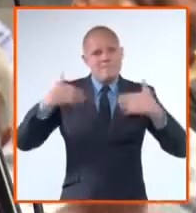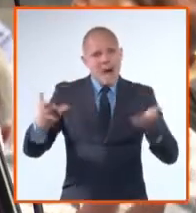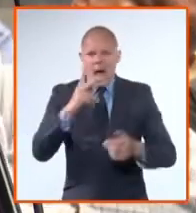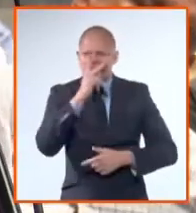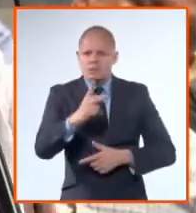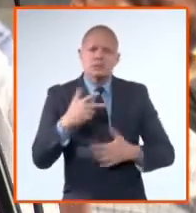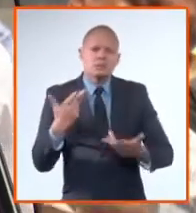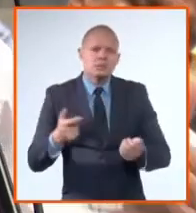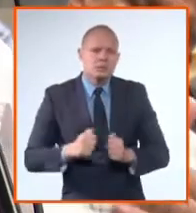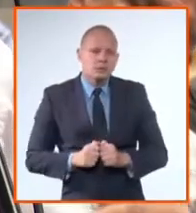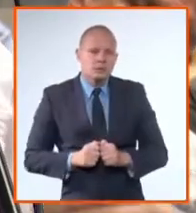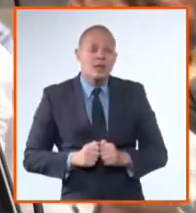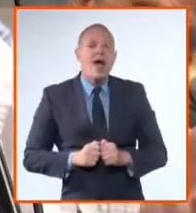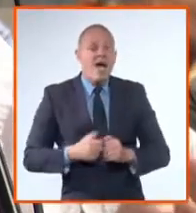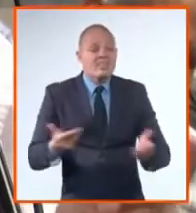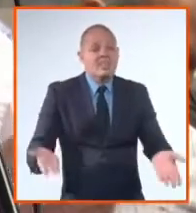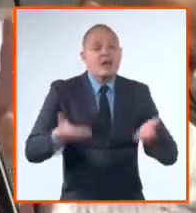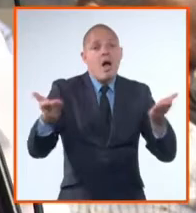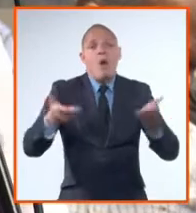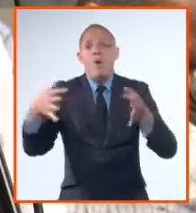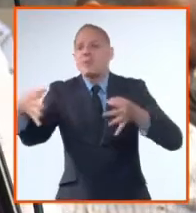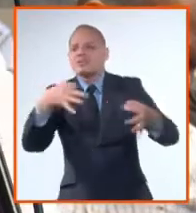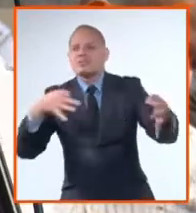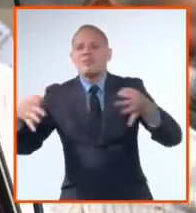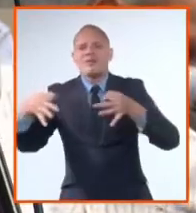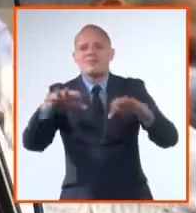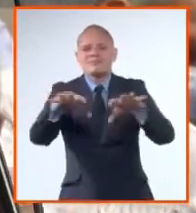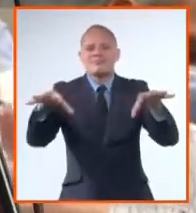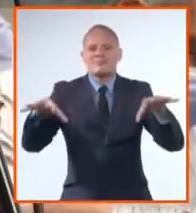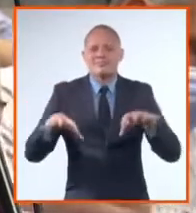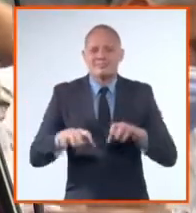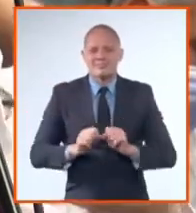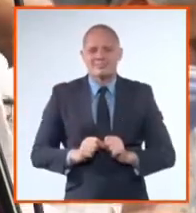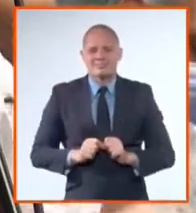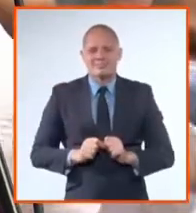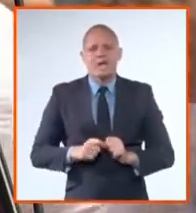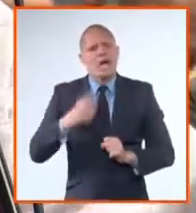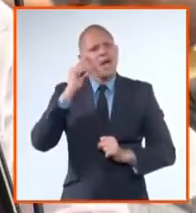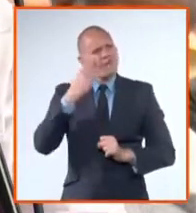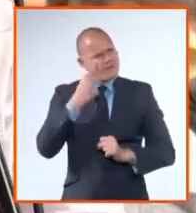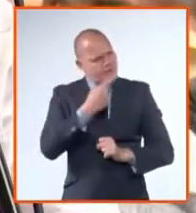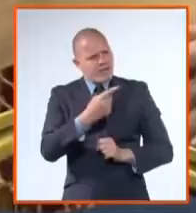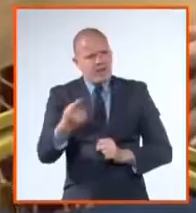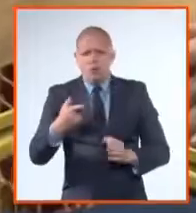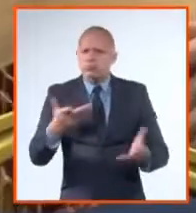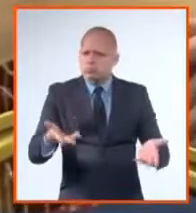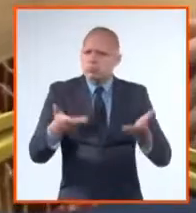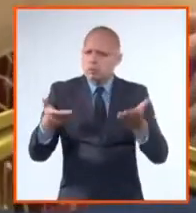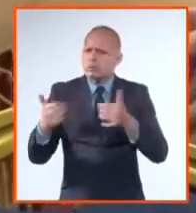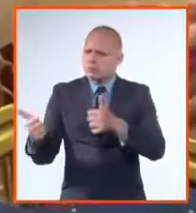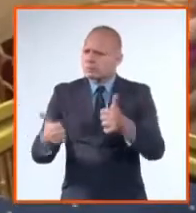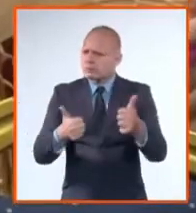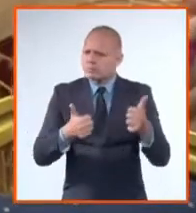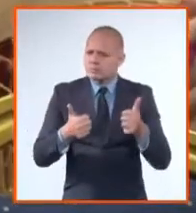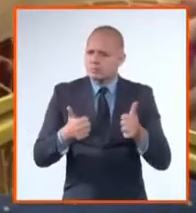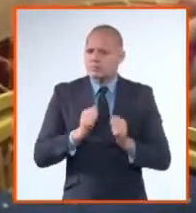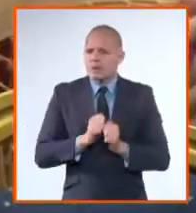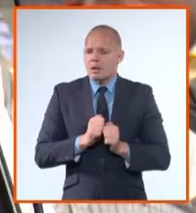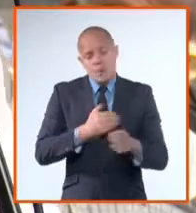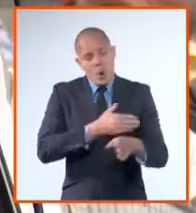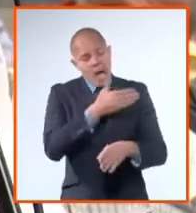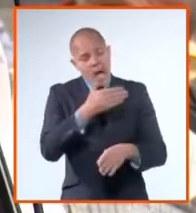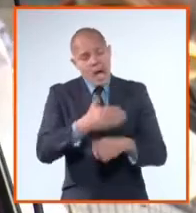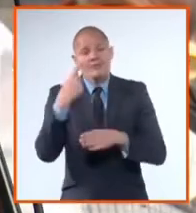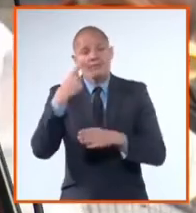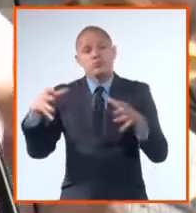territorial. Aquí se han hecho reflexiones, nosotros consideramos que hay mucho avance, pero hay dos aspectos que la comunidad científica ha ido generando un grupo de resultados